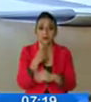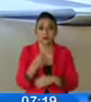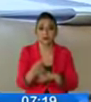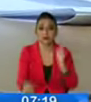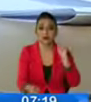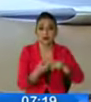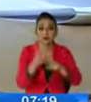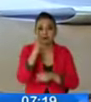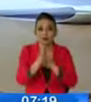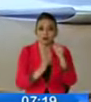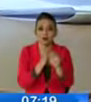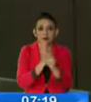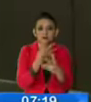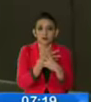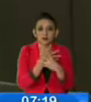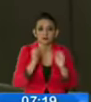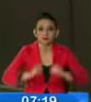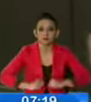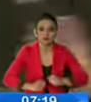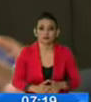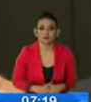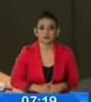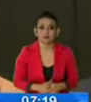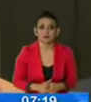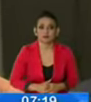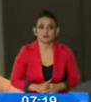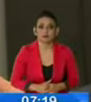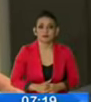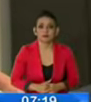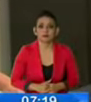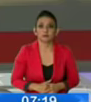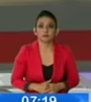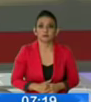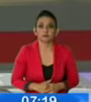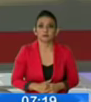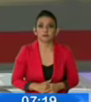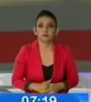5 años de prisión, informó Sofía Vintimilla.